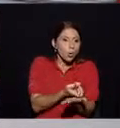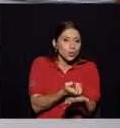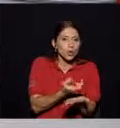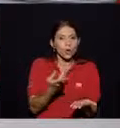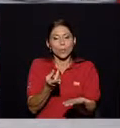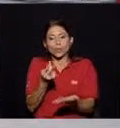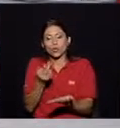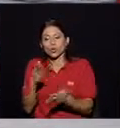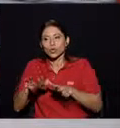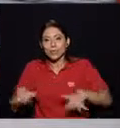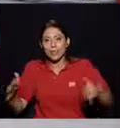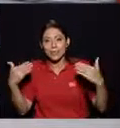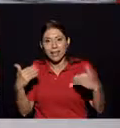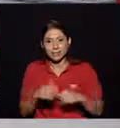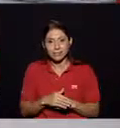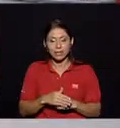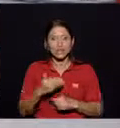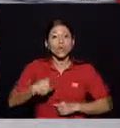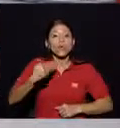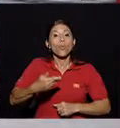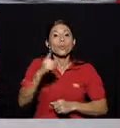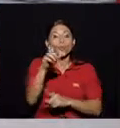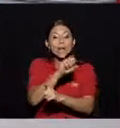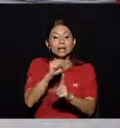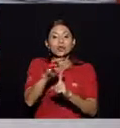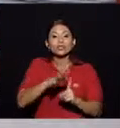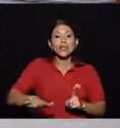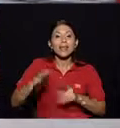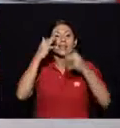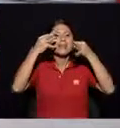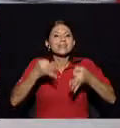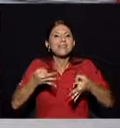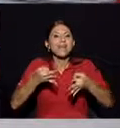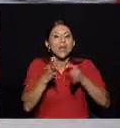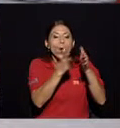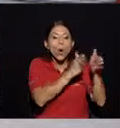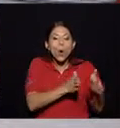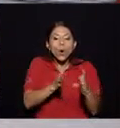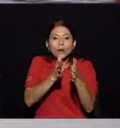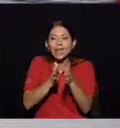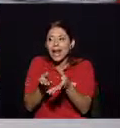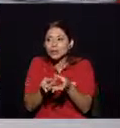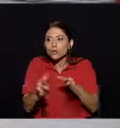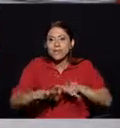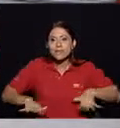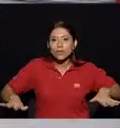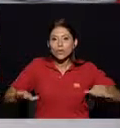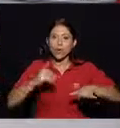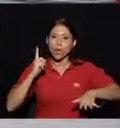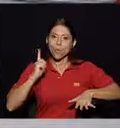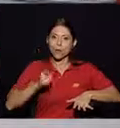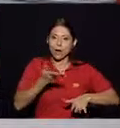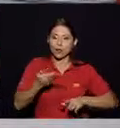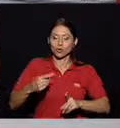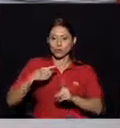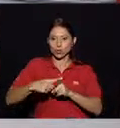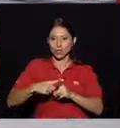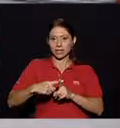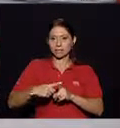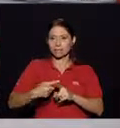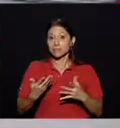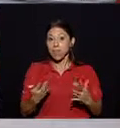costos ambientales, que es que cuando una sociedad decide ordenar su territorio se obliga a cosas muy positivas. Una es